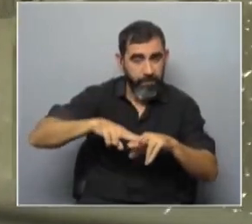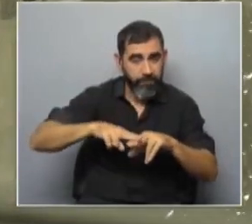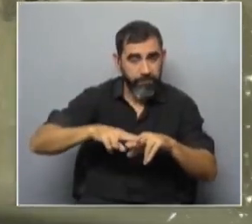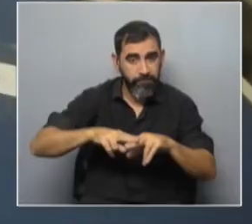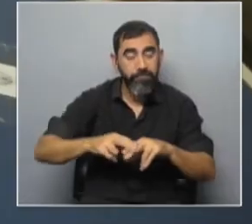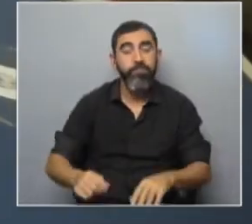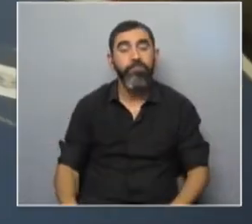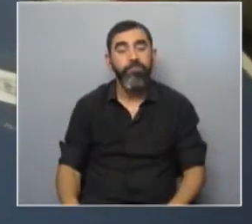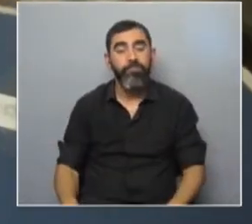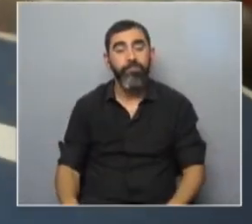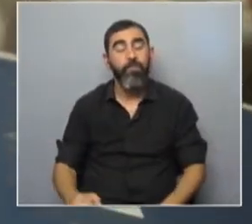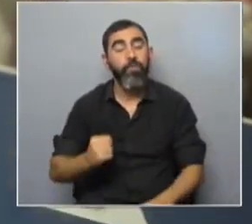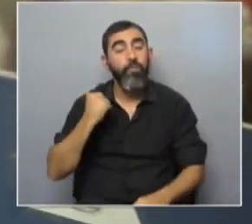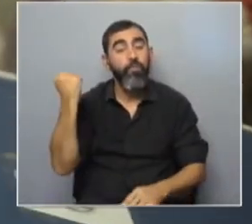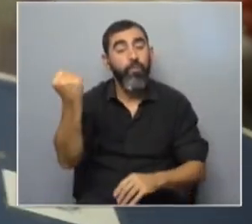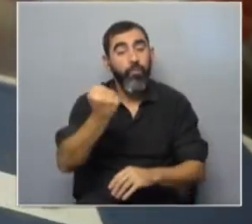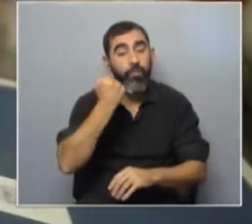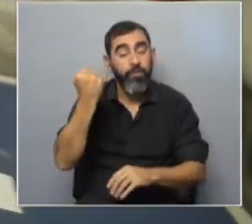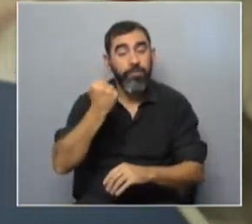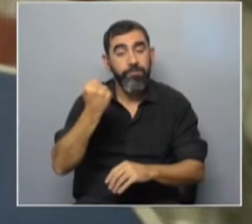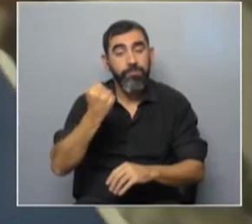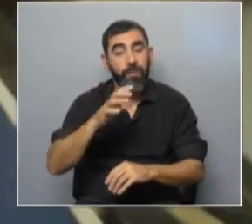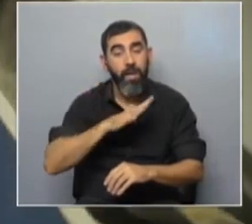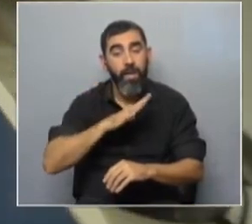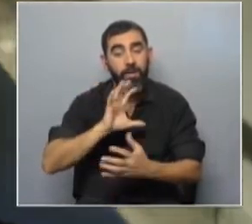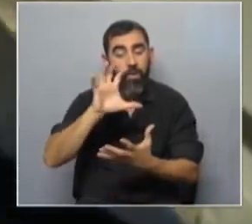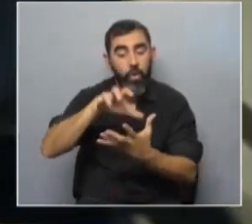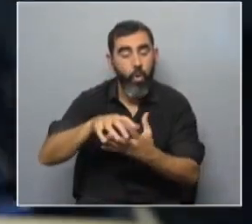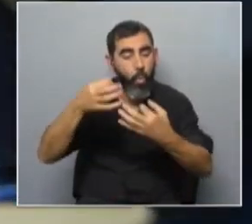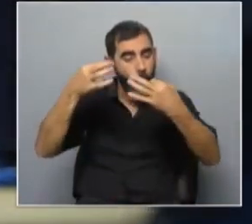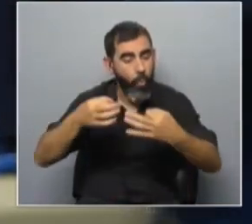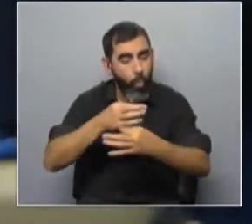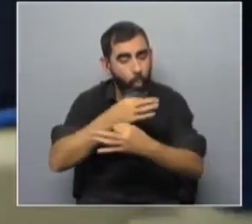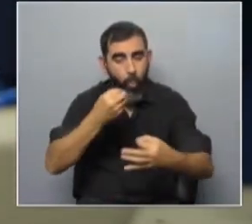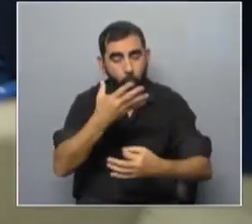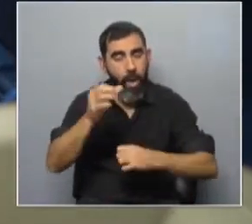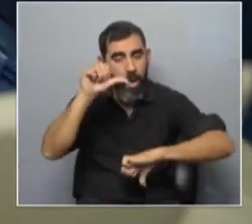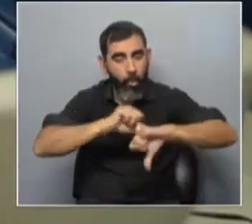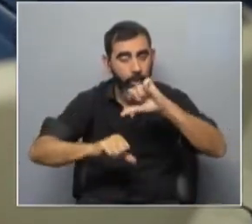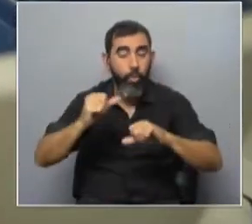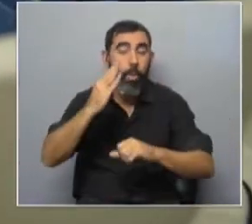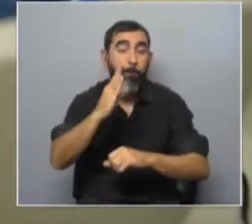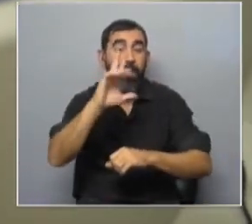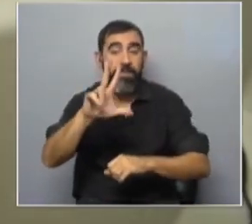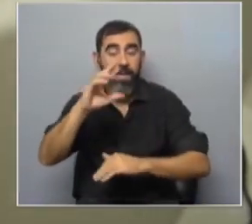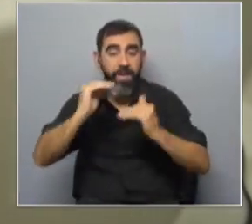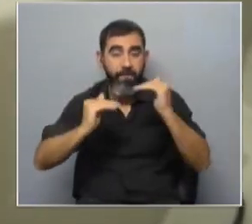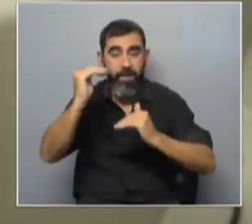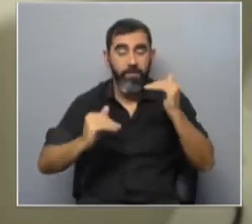lo cual es fundamental contar con las instalaciones del laboratorio P3.